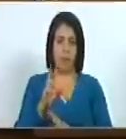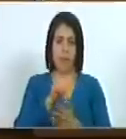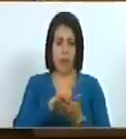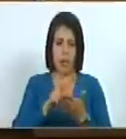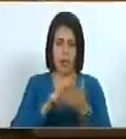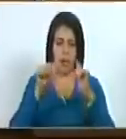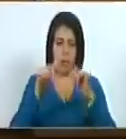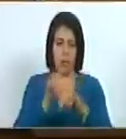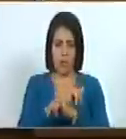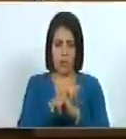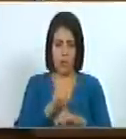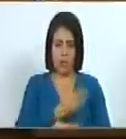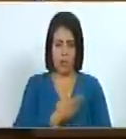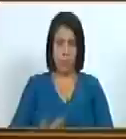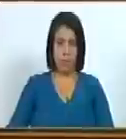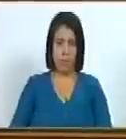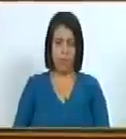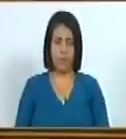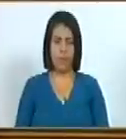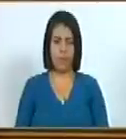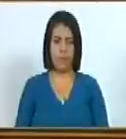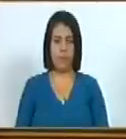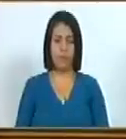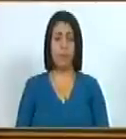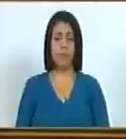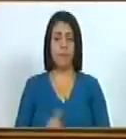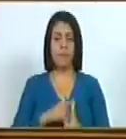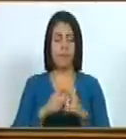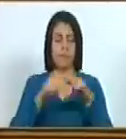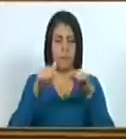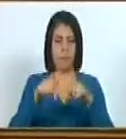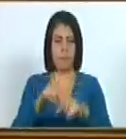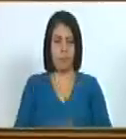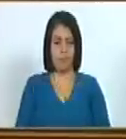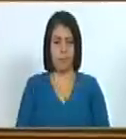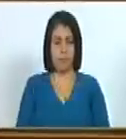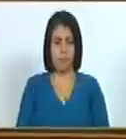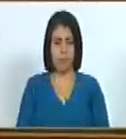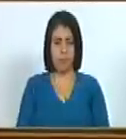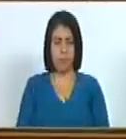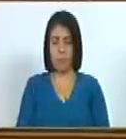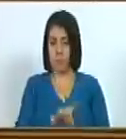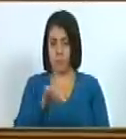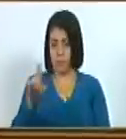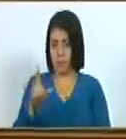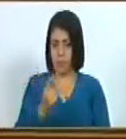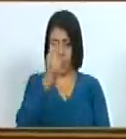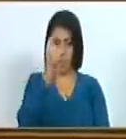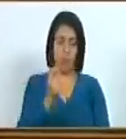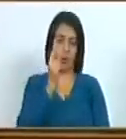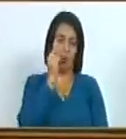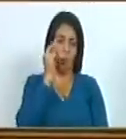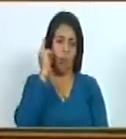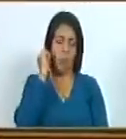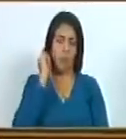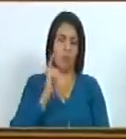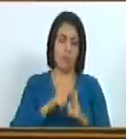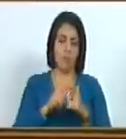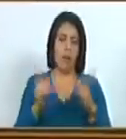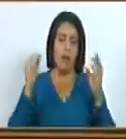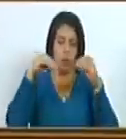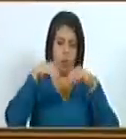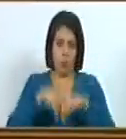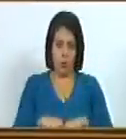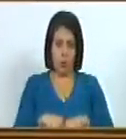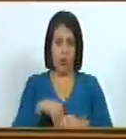del día. Es todo, señor presidente. En consideración, las honorables diputadas y los honorables diputados que estén